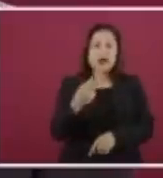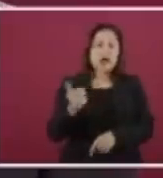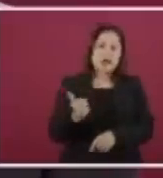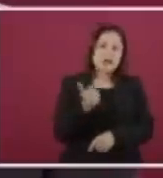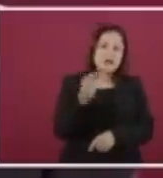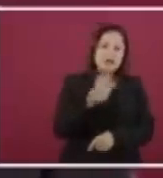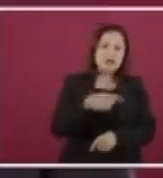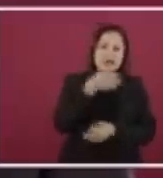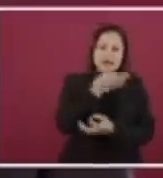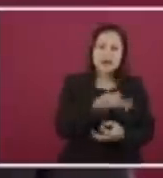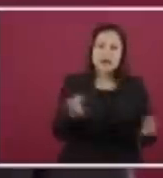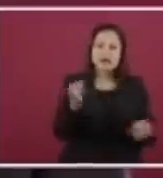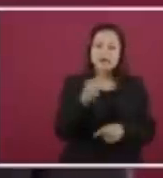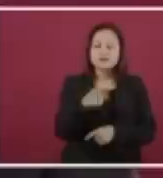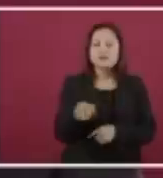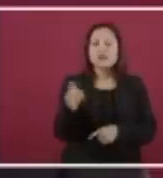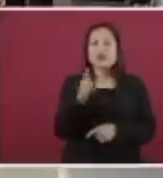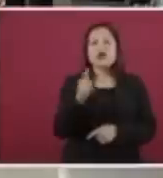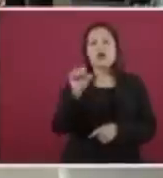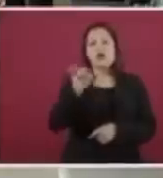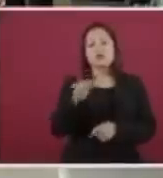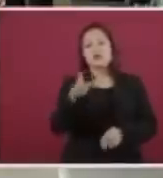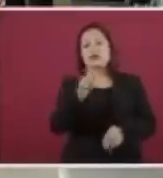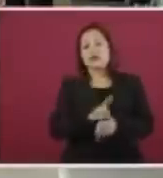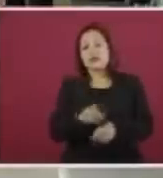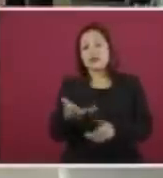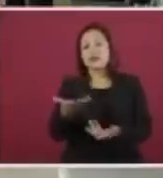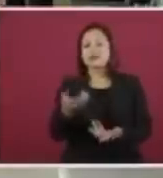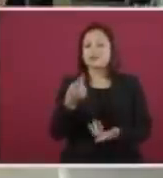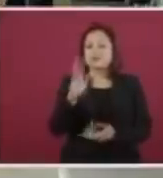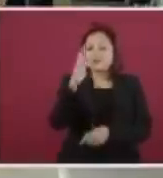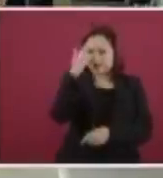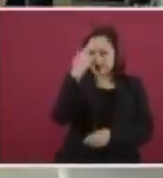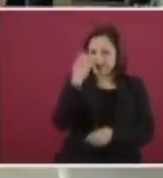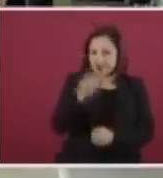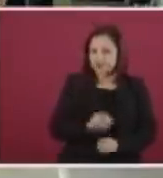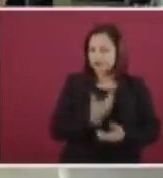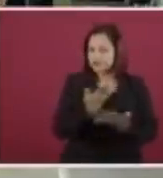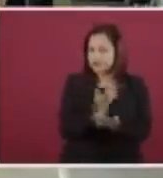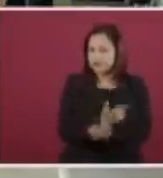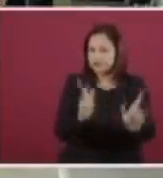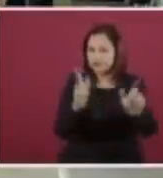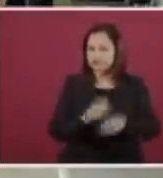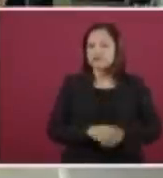estamos tocando este tema. Entonces, las redes ahora permiten